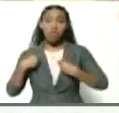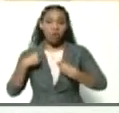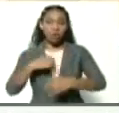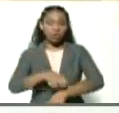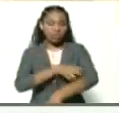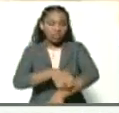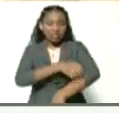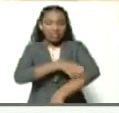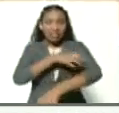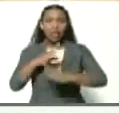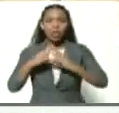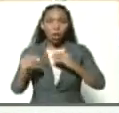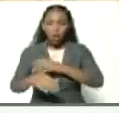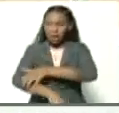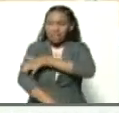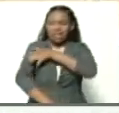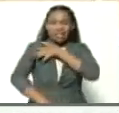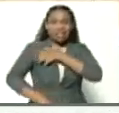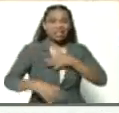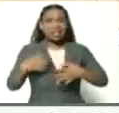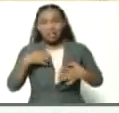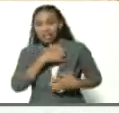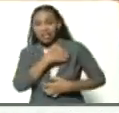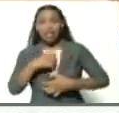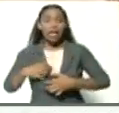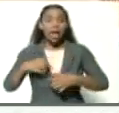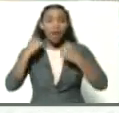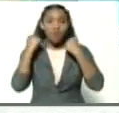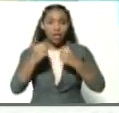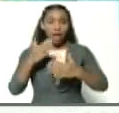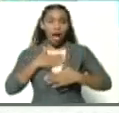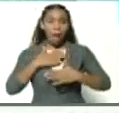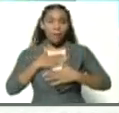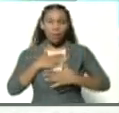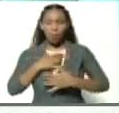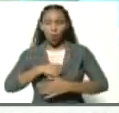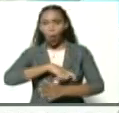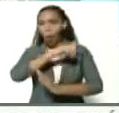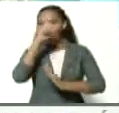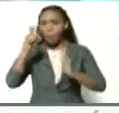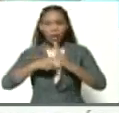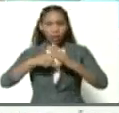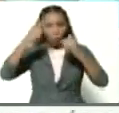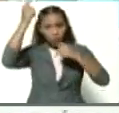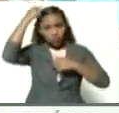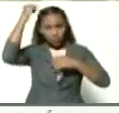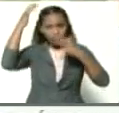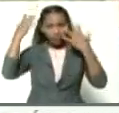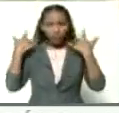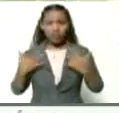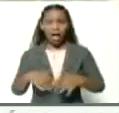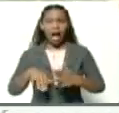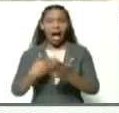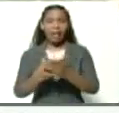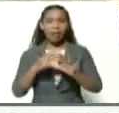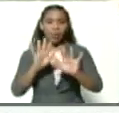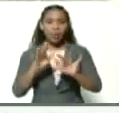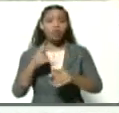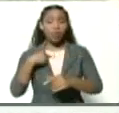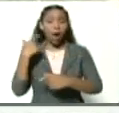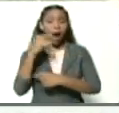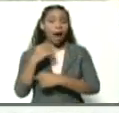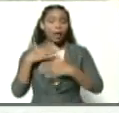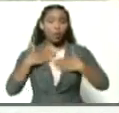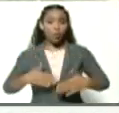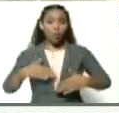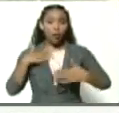todos. Al que le dio la lechina más fuerte fue a mí, que me broté completo. Me quedaron marcas de la lechina en el